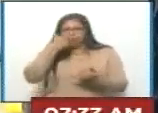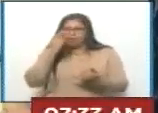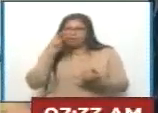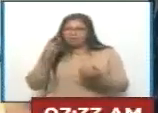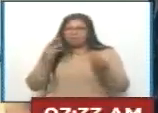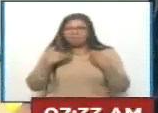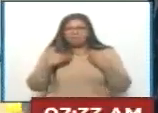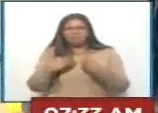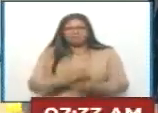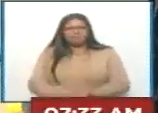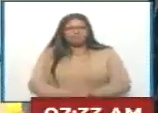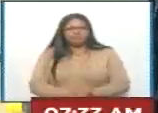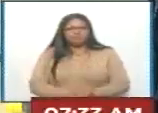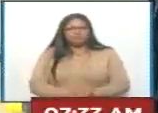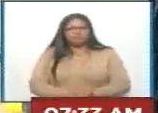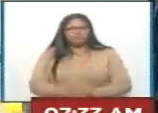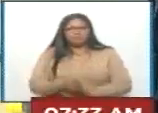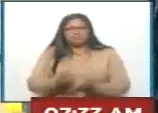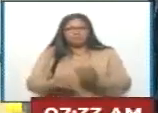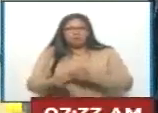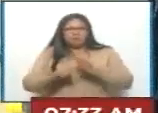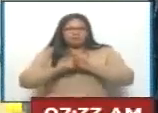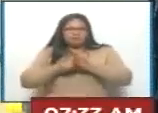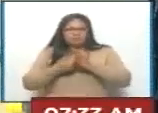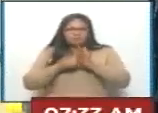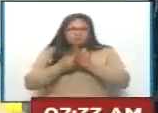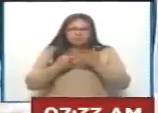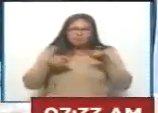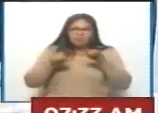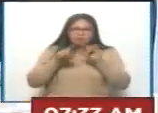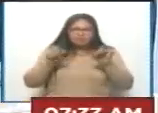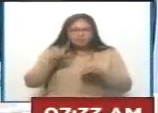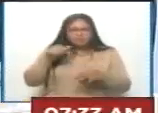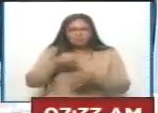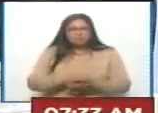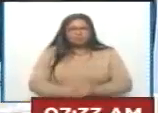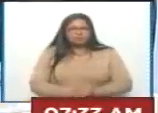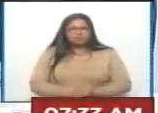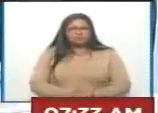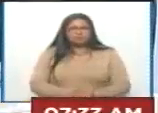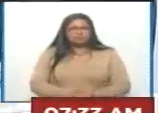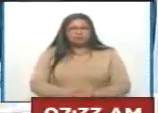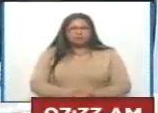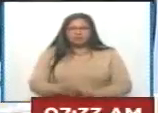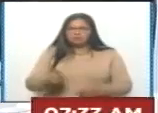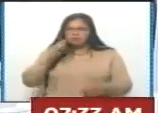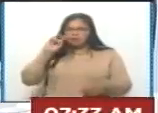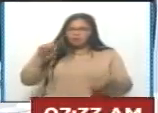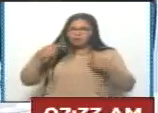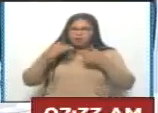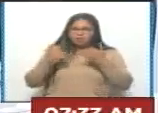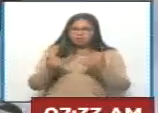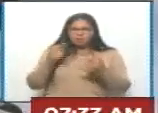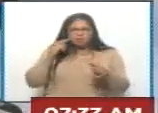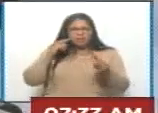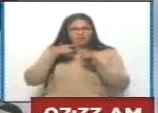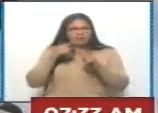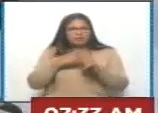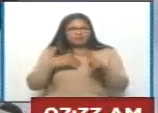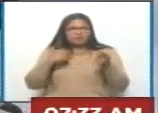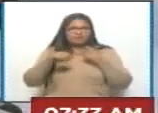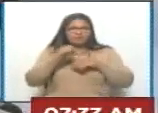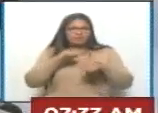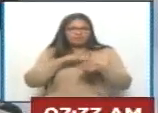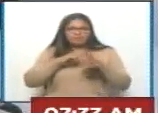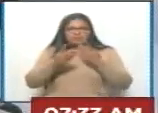y vamos a reprimir al Movimiento Popular. Eso es mentira, que el punto fijismo y el Pacto de Punto Fijo tenía como propósito defender a la